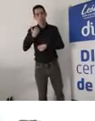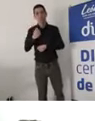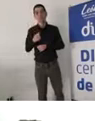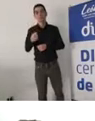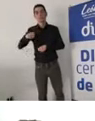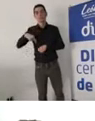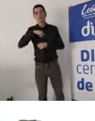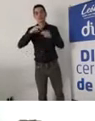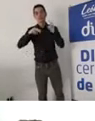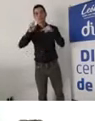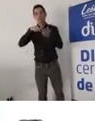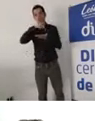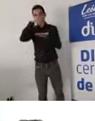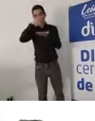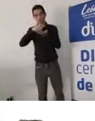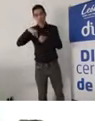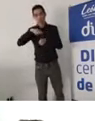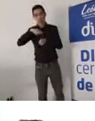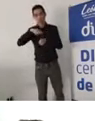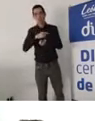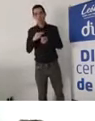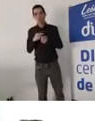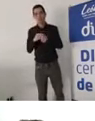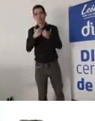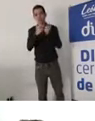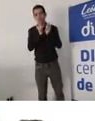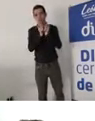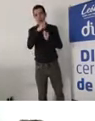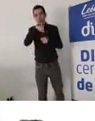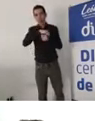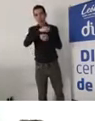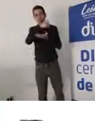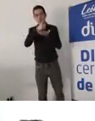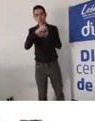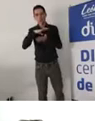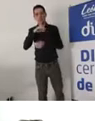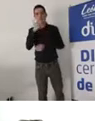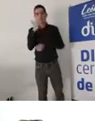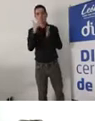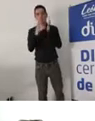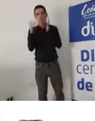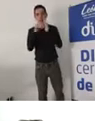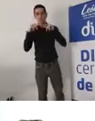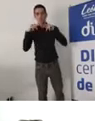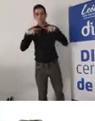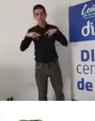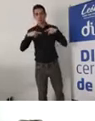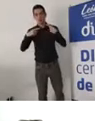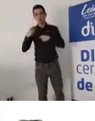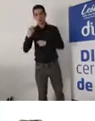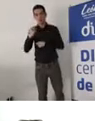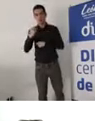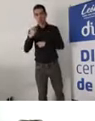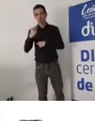la ciudad de Bogotá, que tiene casi 8 millones de habitantes y se eligen de manera a través de